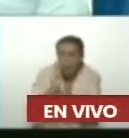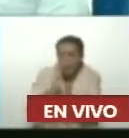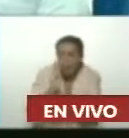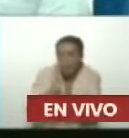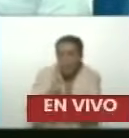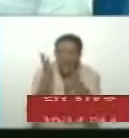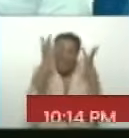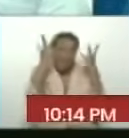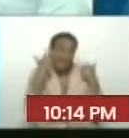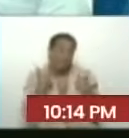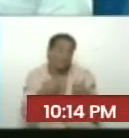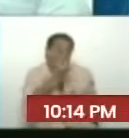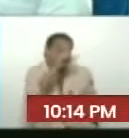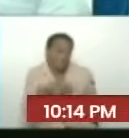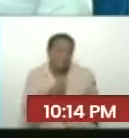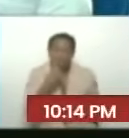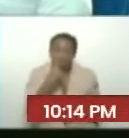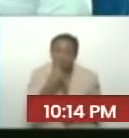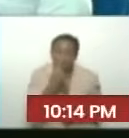vigilancia. Lactancia leona.